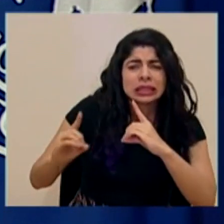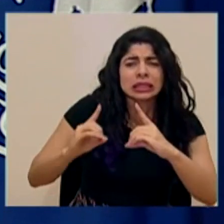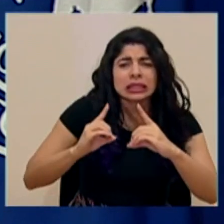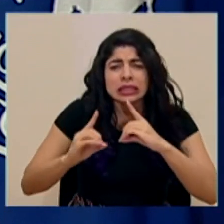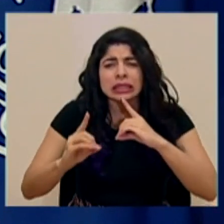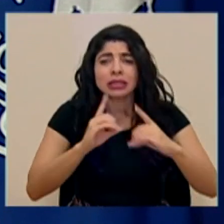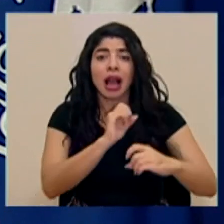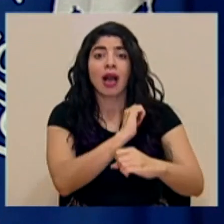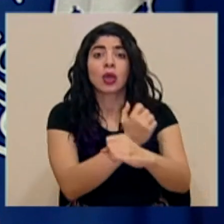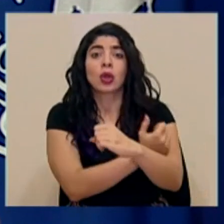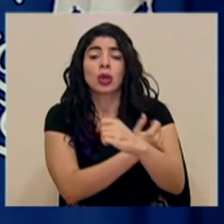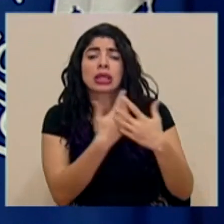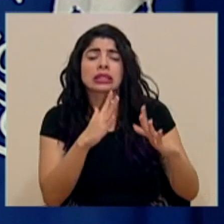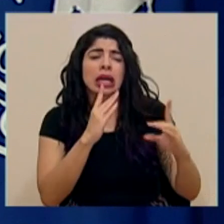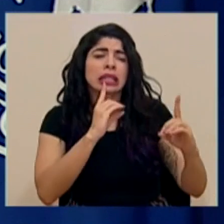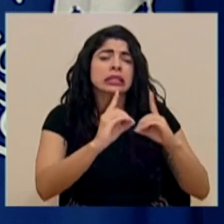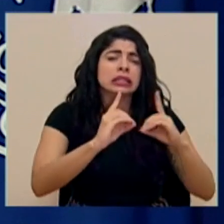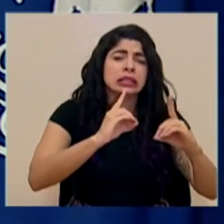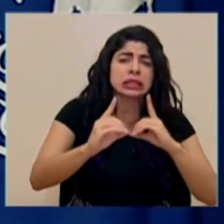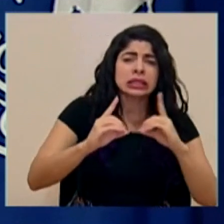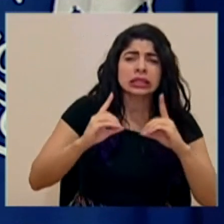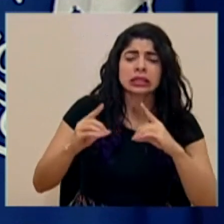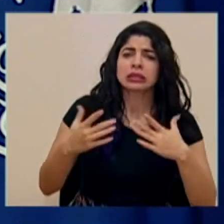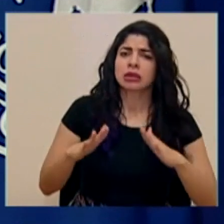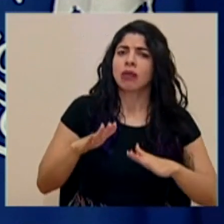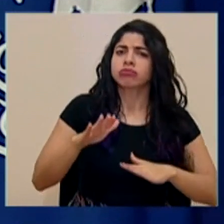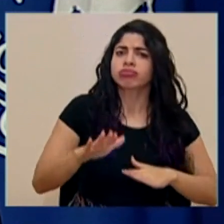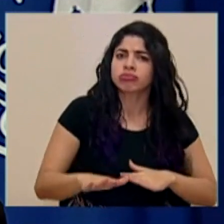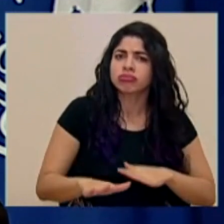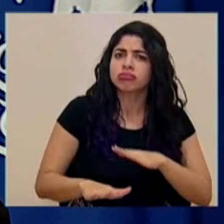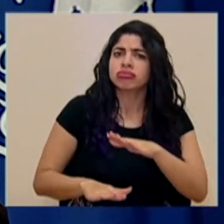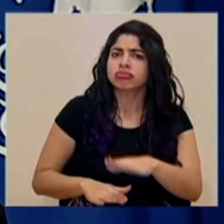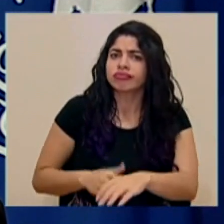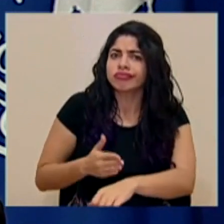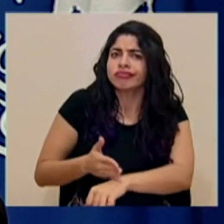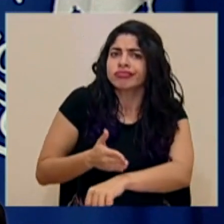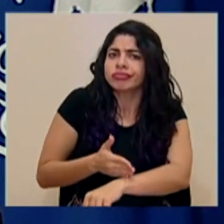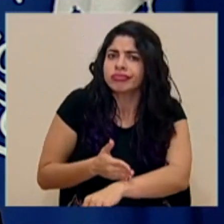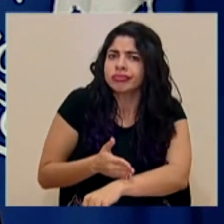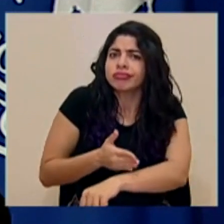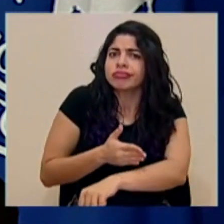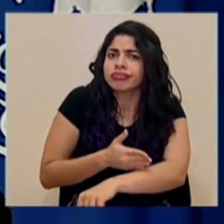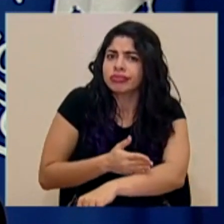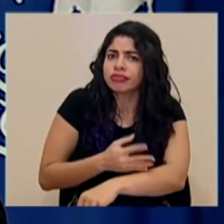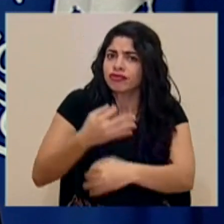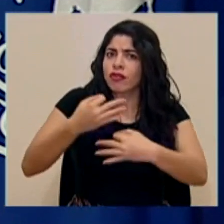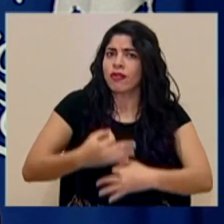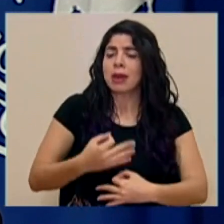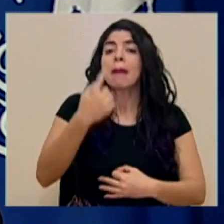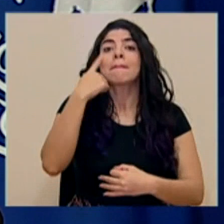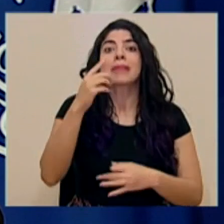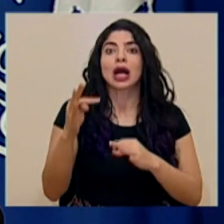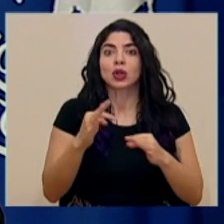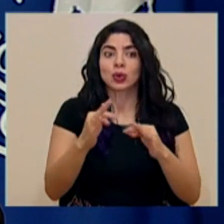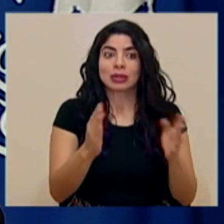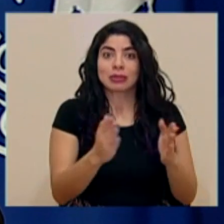autoridades. Hemos dado pasos firmes para la reactivación de la industria turística, pero